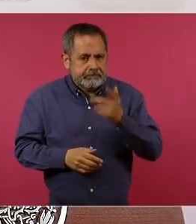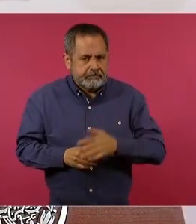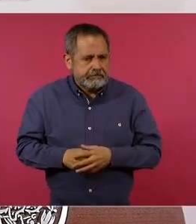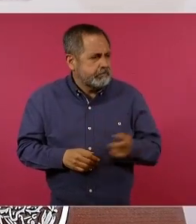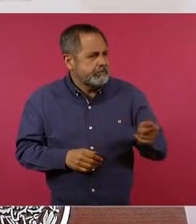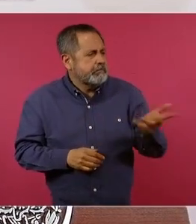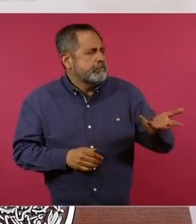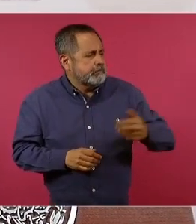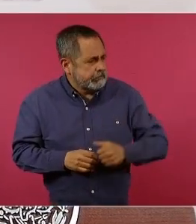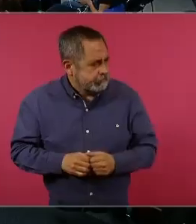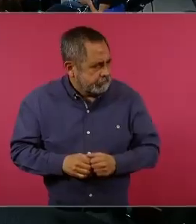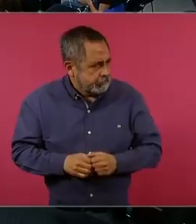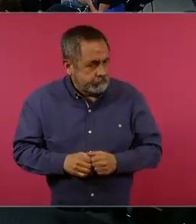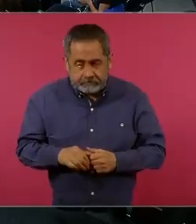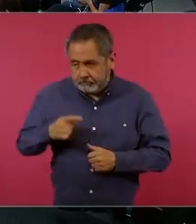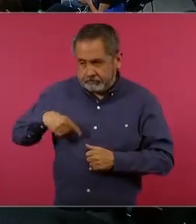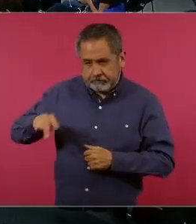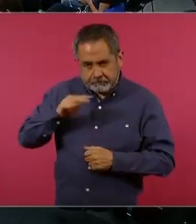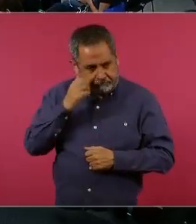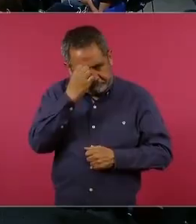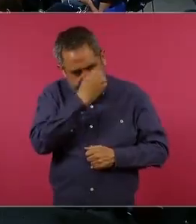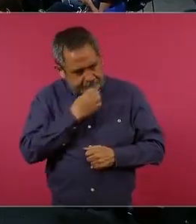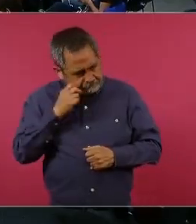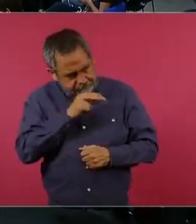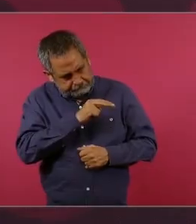¿Qué han hecho?